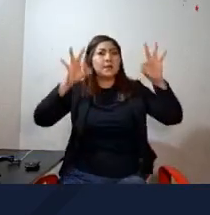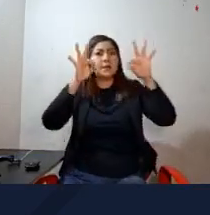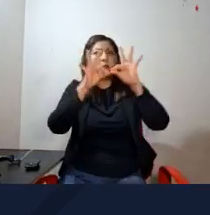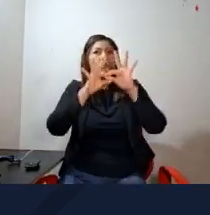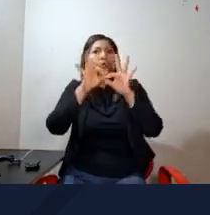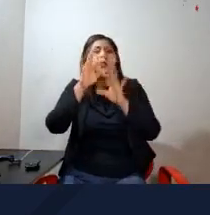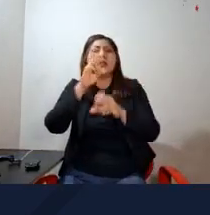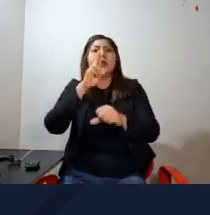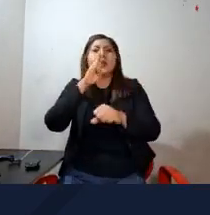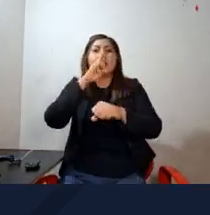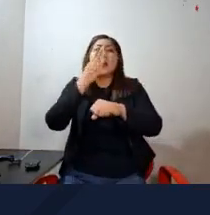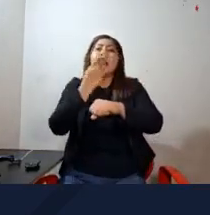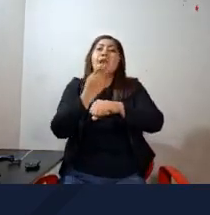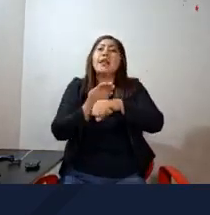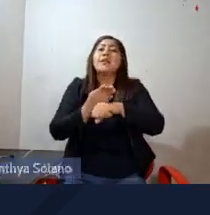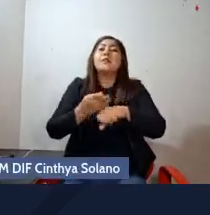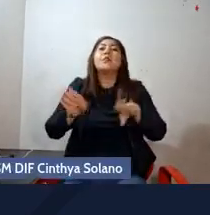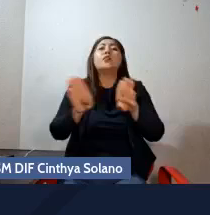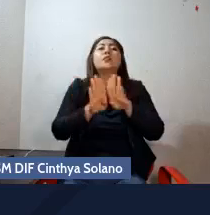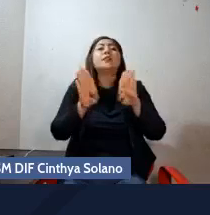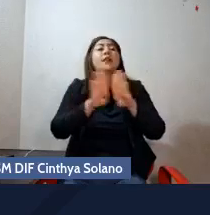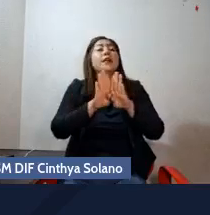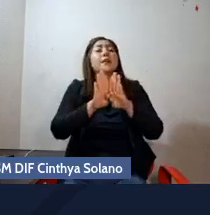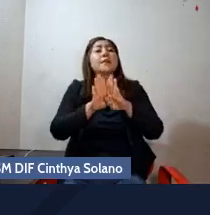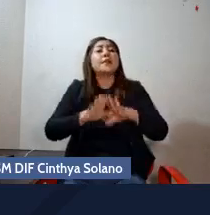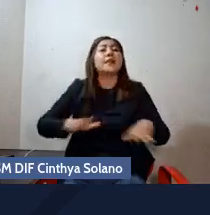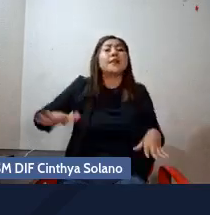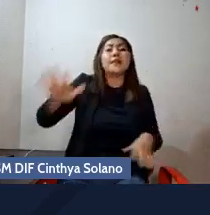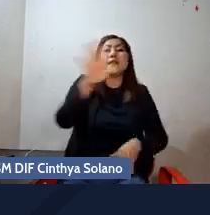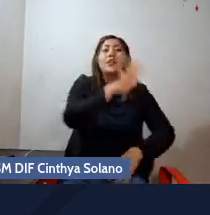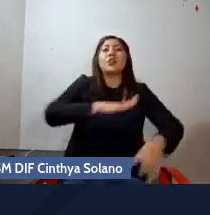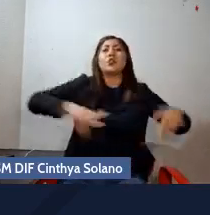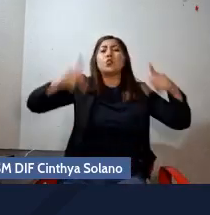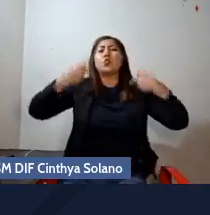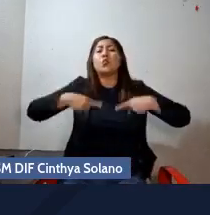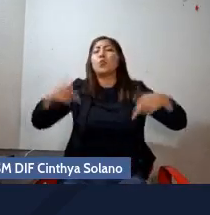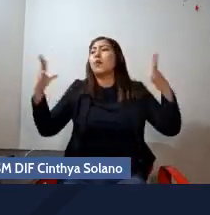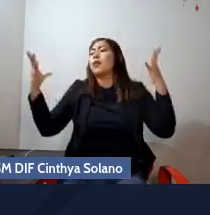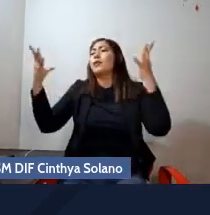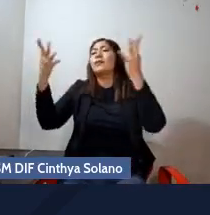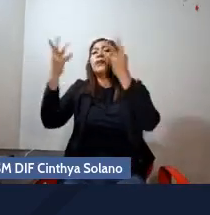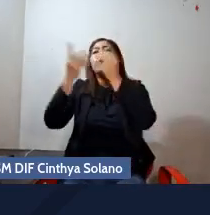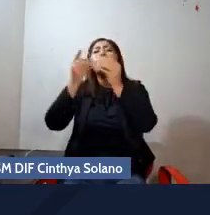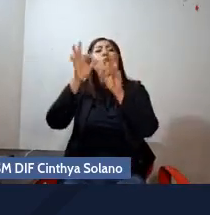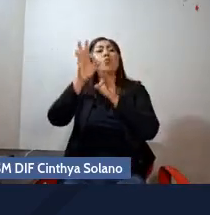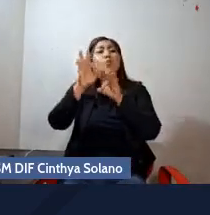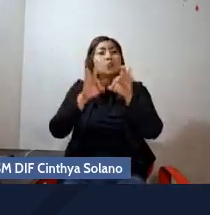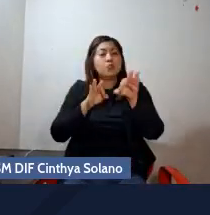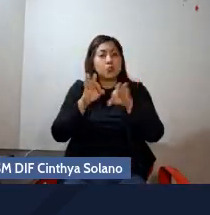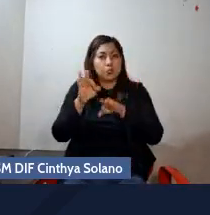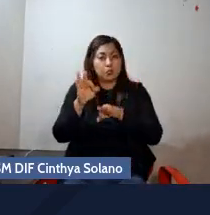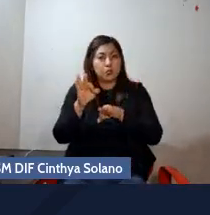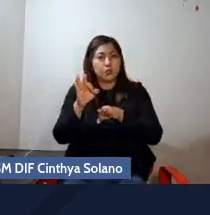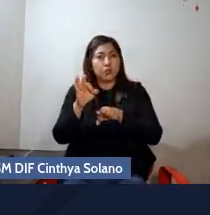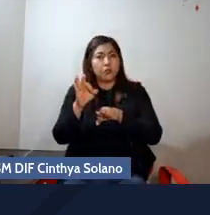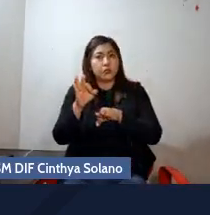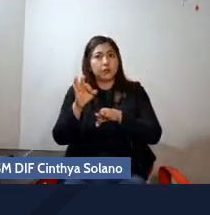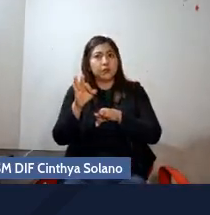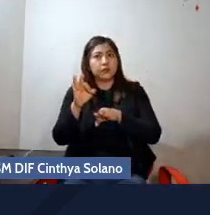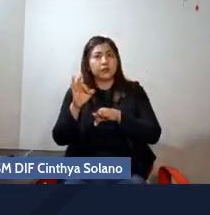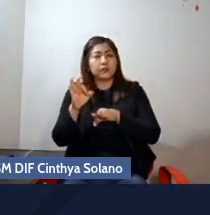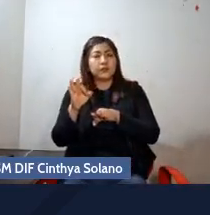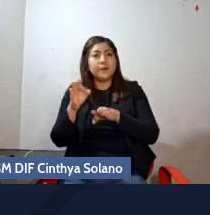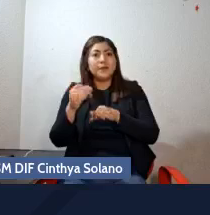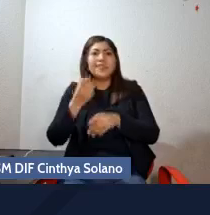ciudadanía para trabajar junto con nuestras autoridades. Trabajando juntos y juntas es como podemos tener